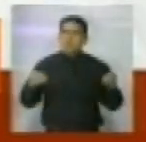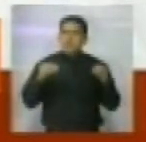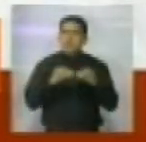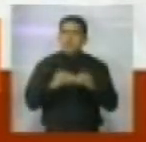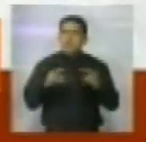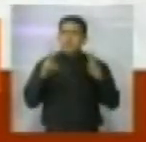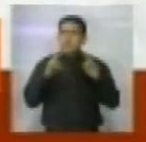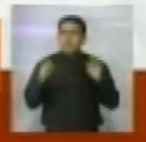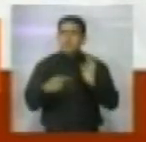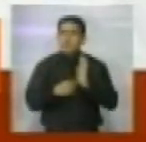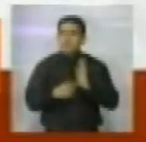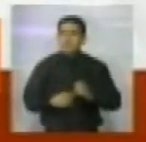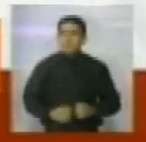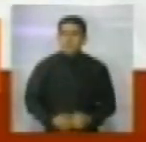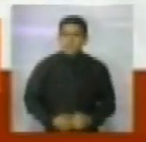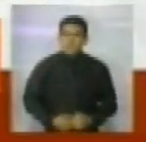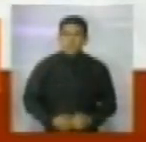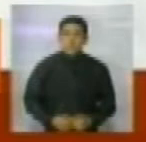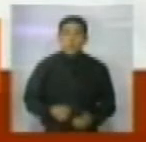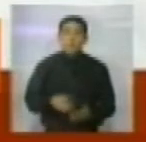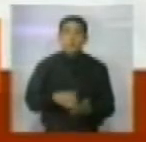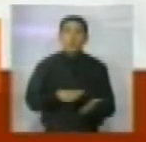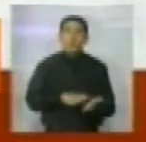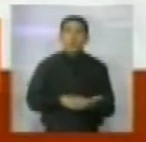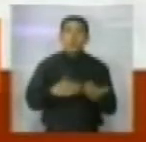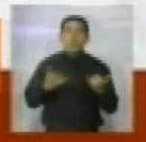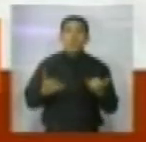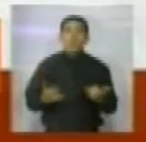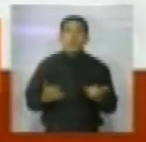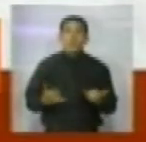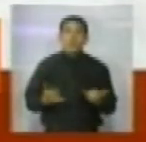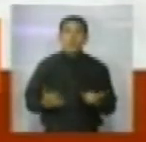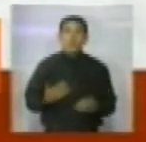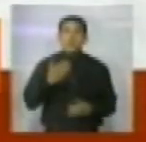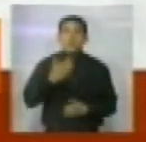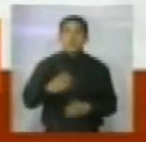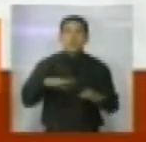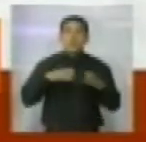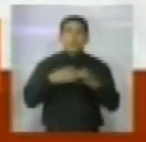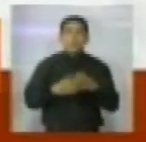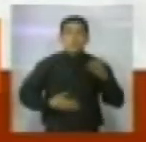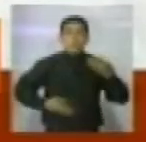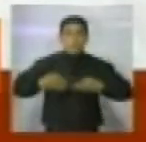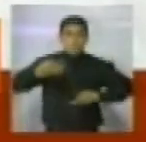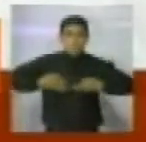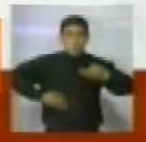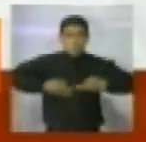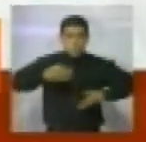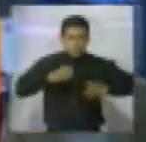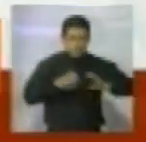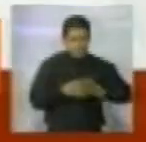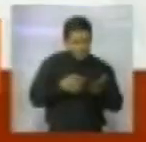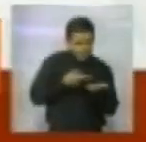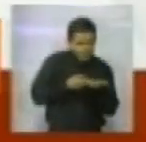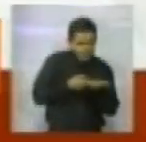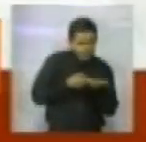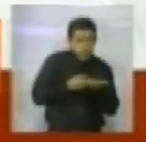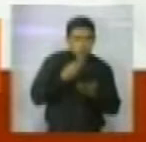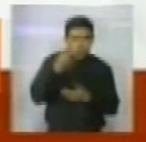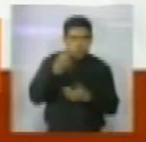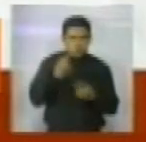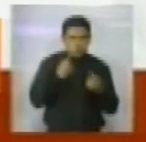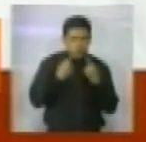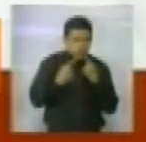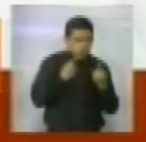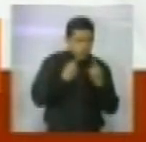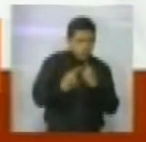este tema. El proyecto actualmente irá a la Comisión de Justicia, quien deberá tratar el tema en 2 debates.